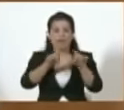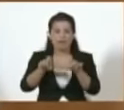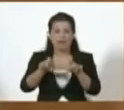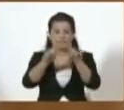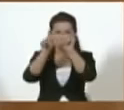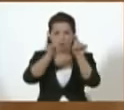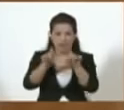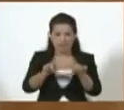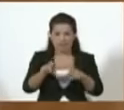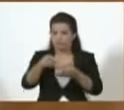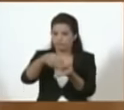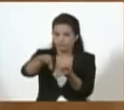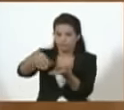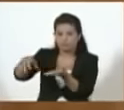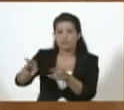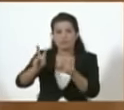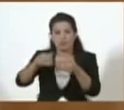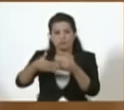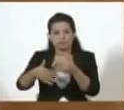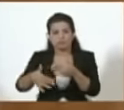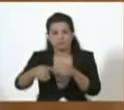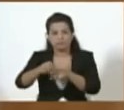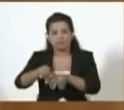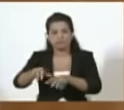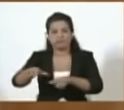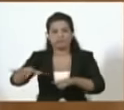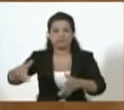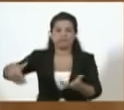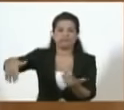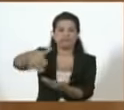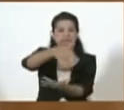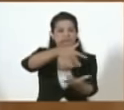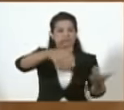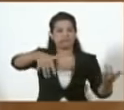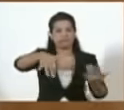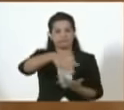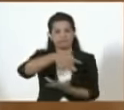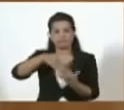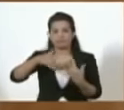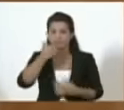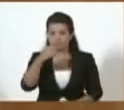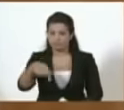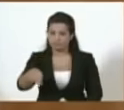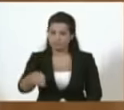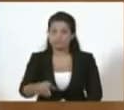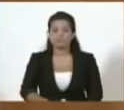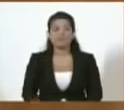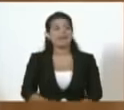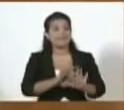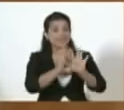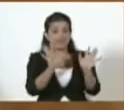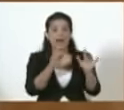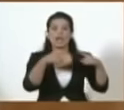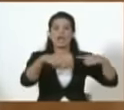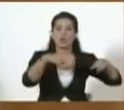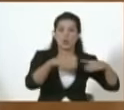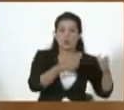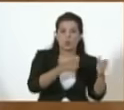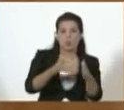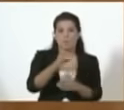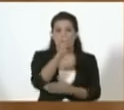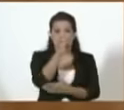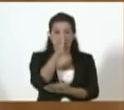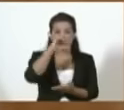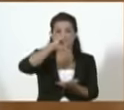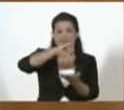los nuevos billetes del cono monetario. Ya todo el aparato logístico del Banco